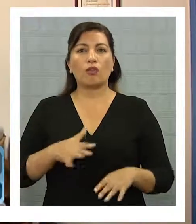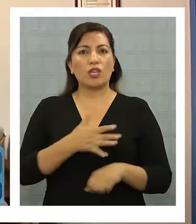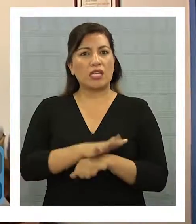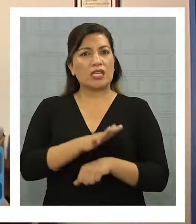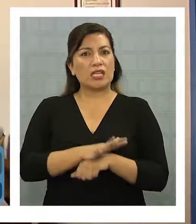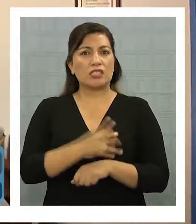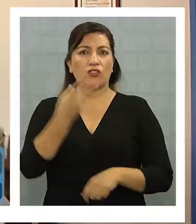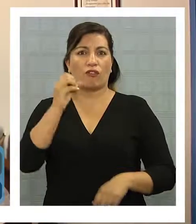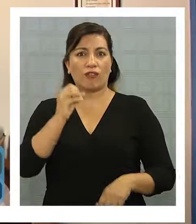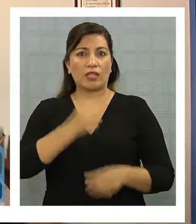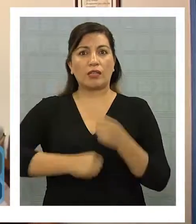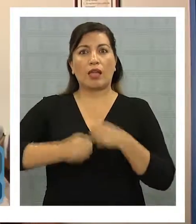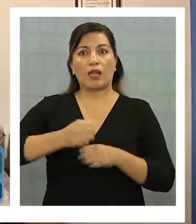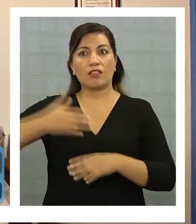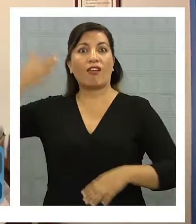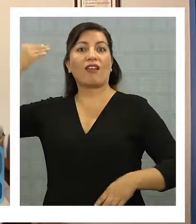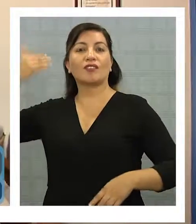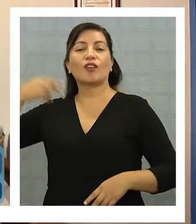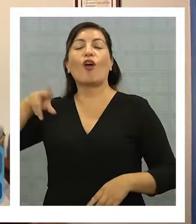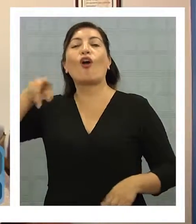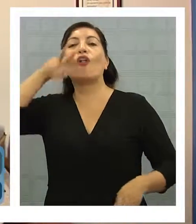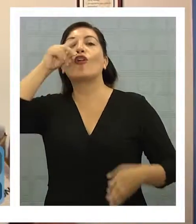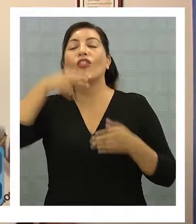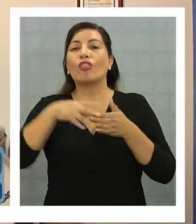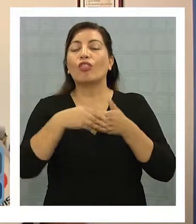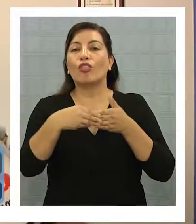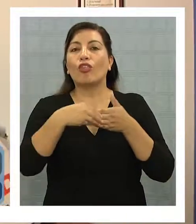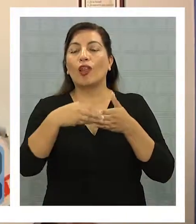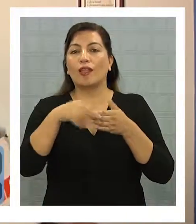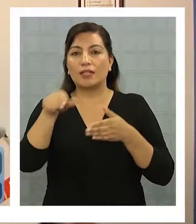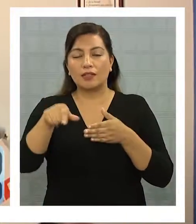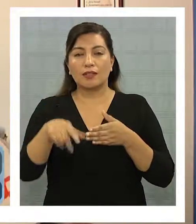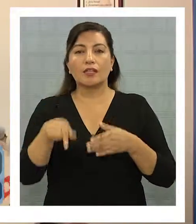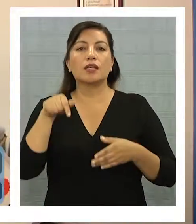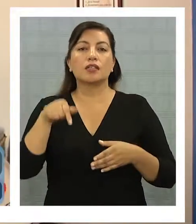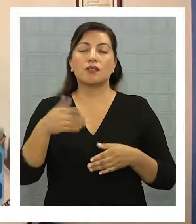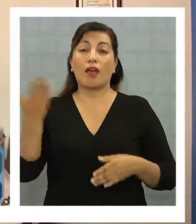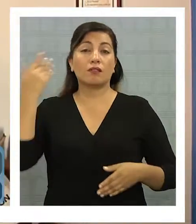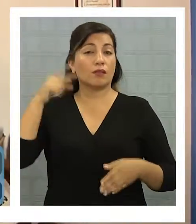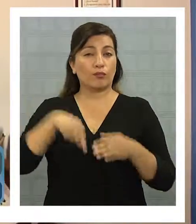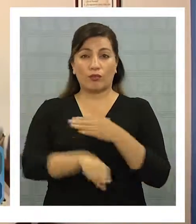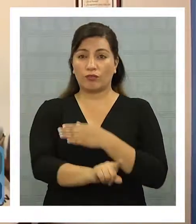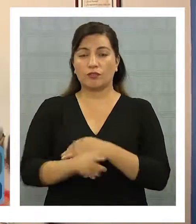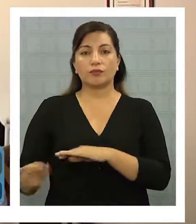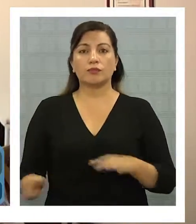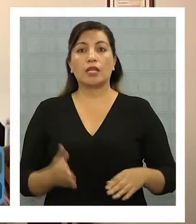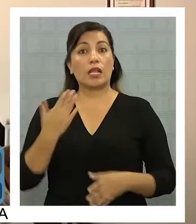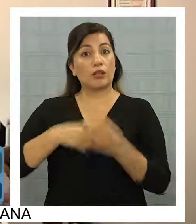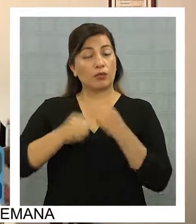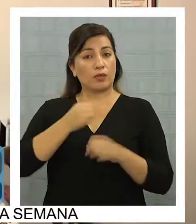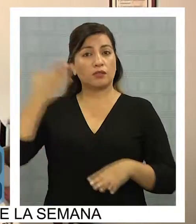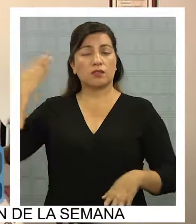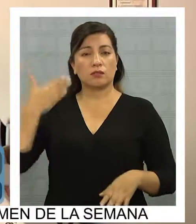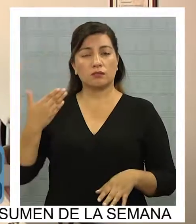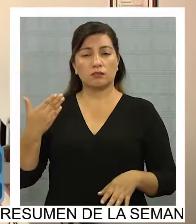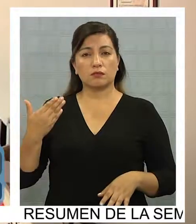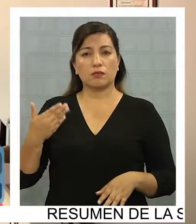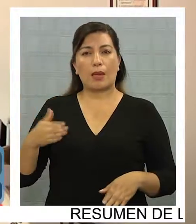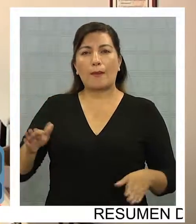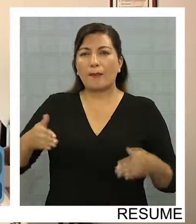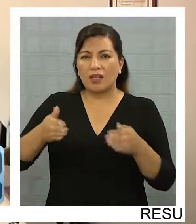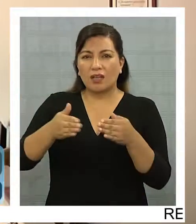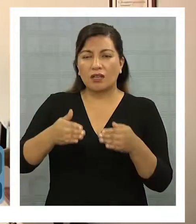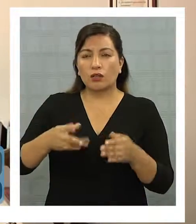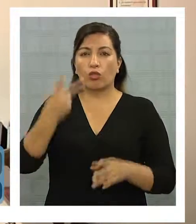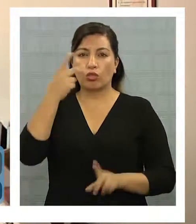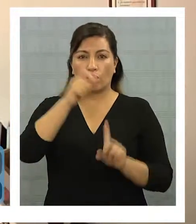15, 20, 30 años atrás que había en el olor a dólar, era bastante más profundo. El año pasado las